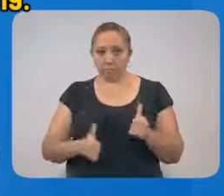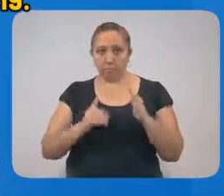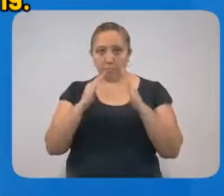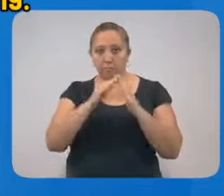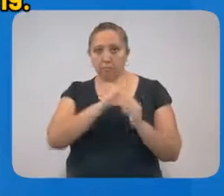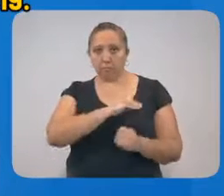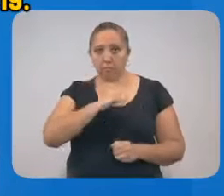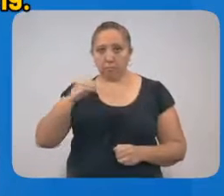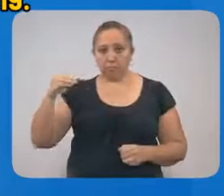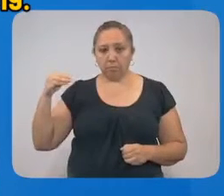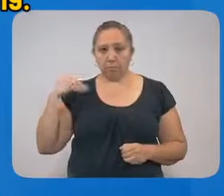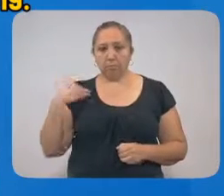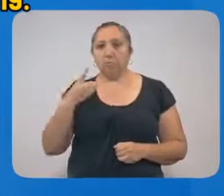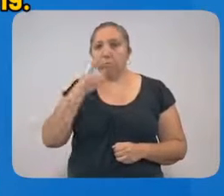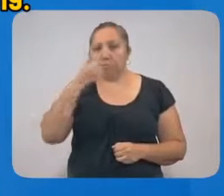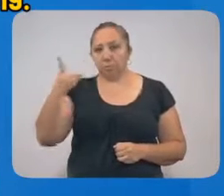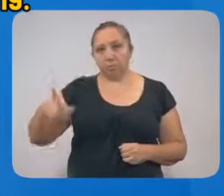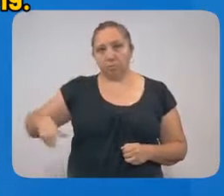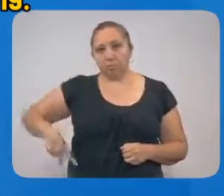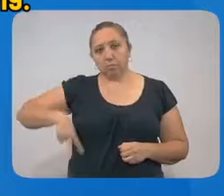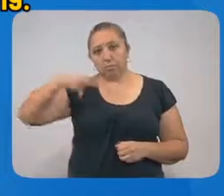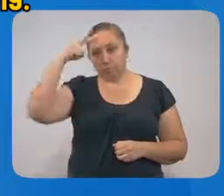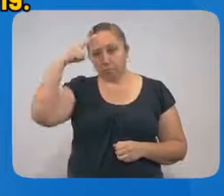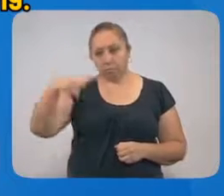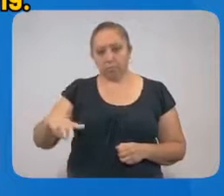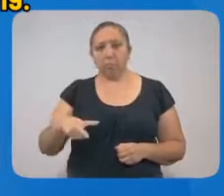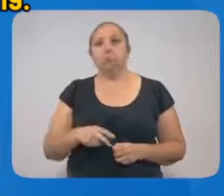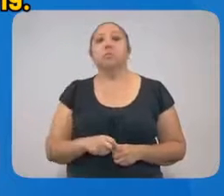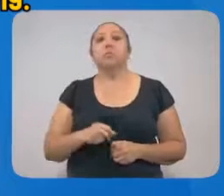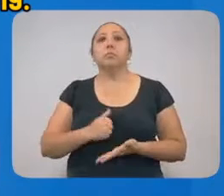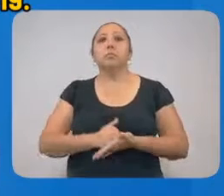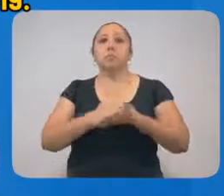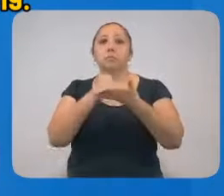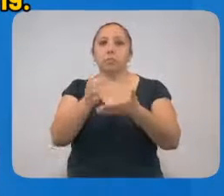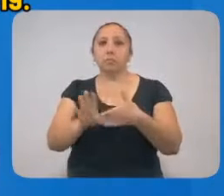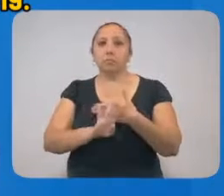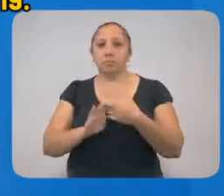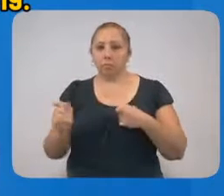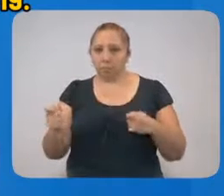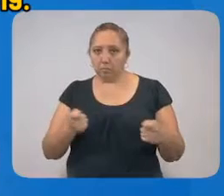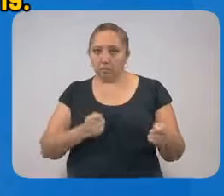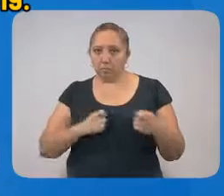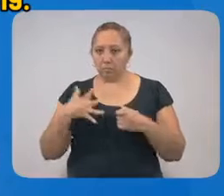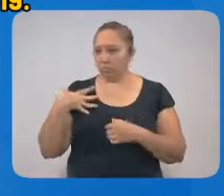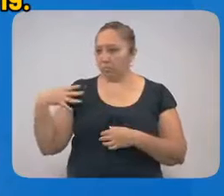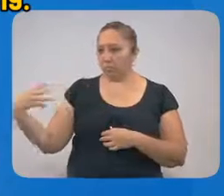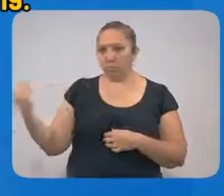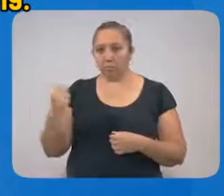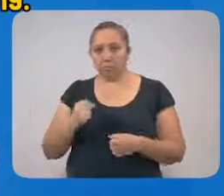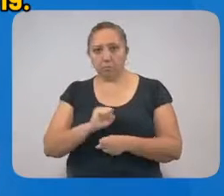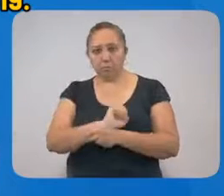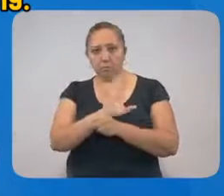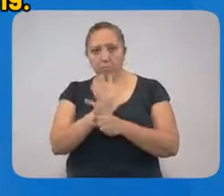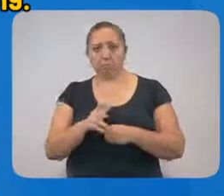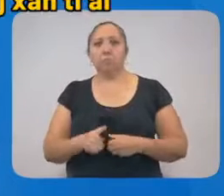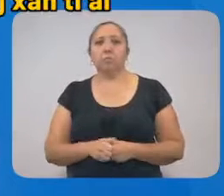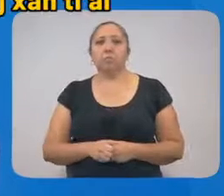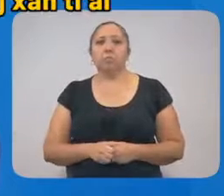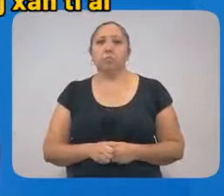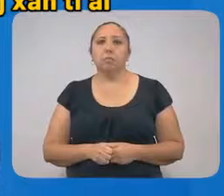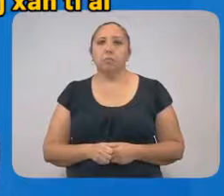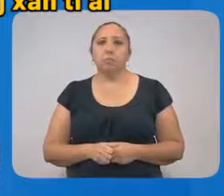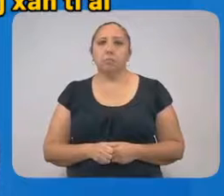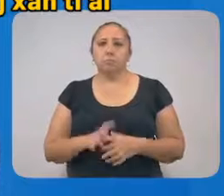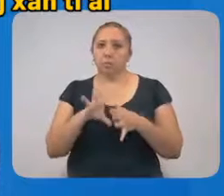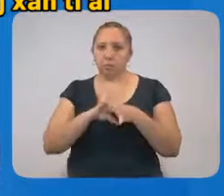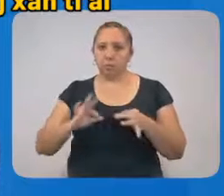cumplan las disposiciones decretadas por el gobierno federal. Así ayudan a prevenir y controlar el contagio del coronavirus COVID-19.